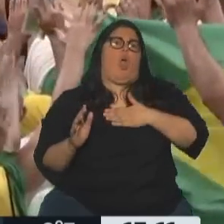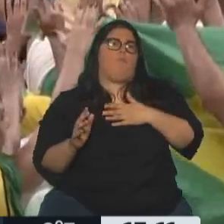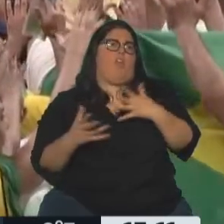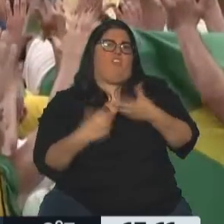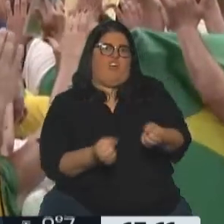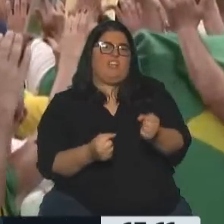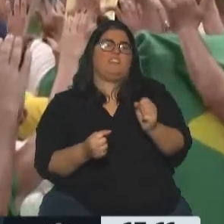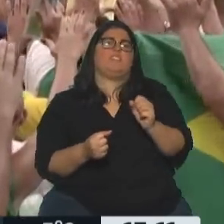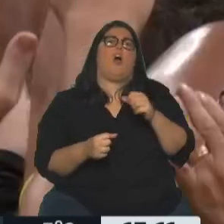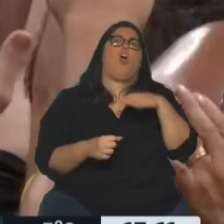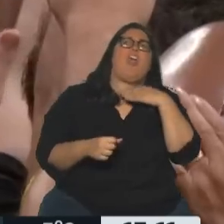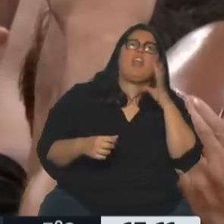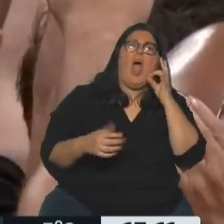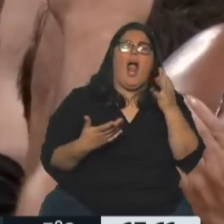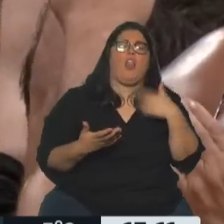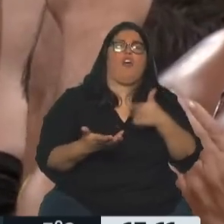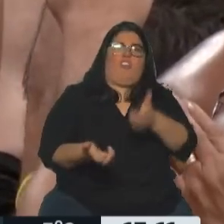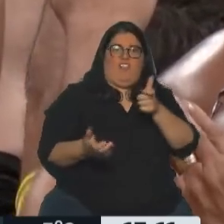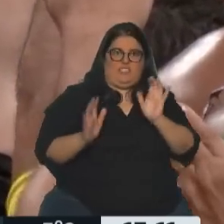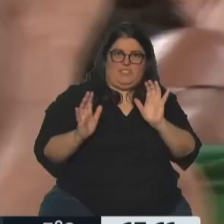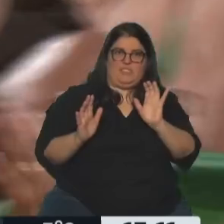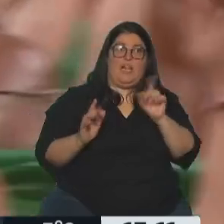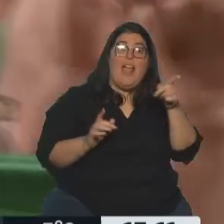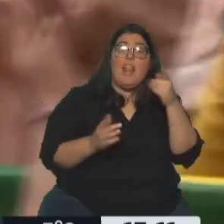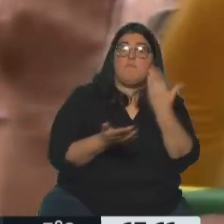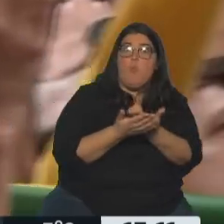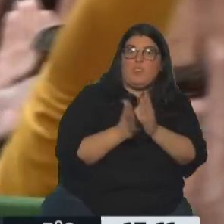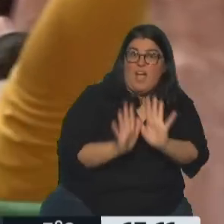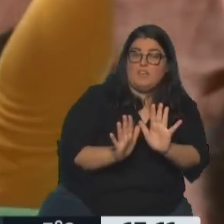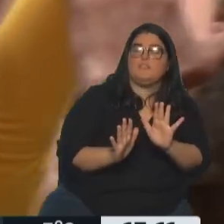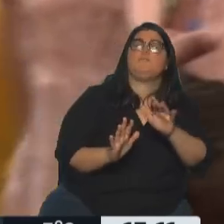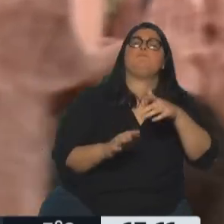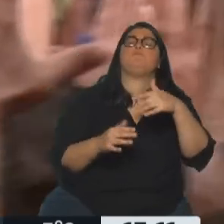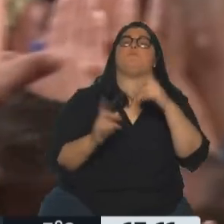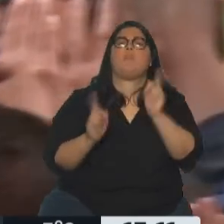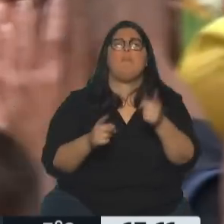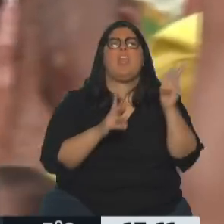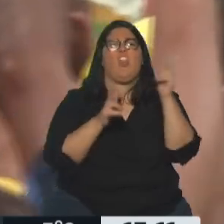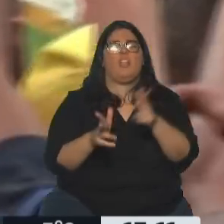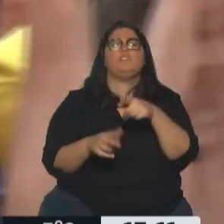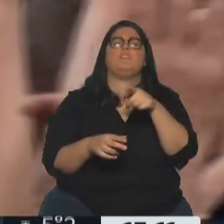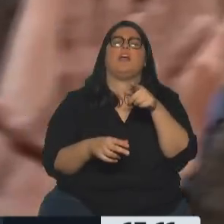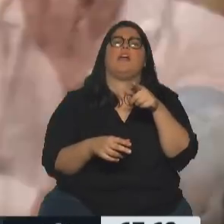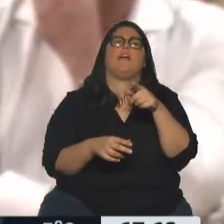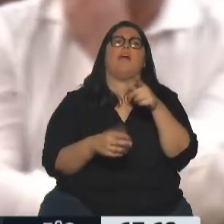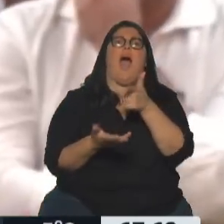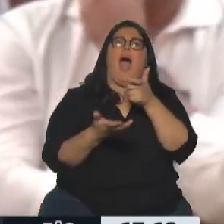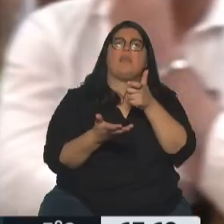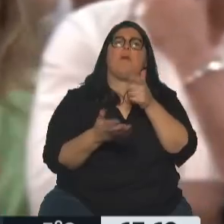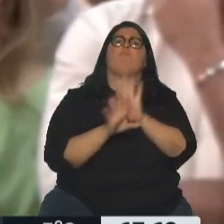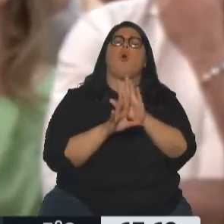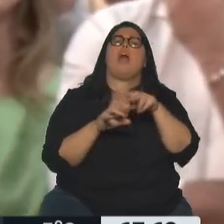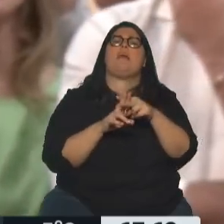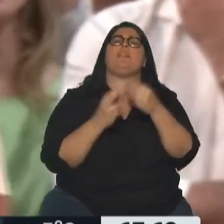o ante algún delito, sí, común. Pero lo plantea por ese lado y también sostiene que además es una herramienta para defender la